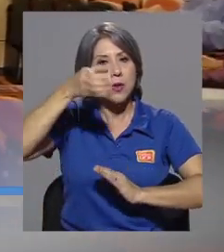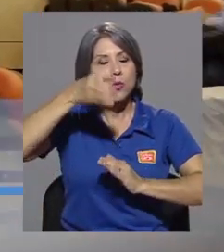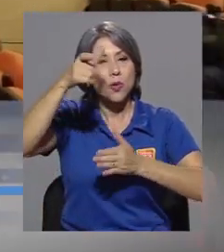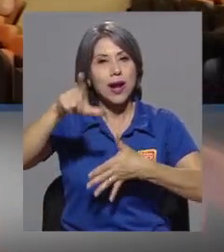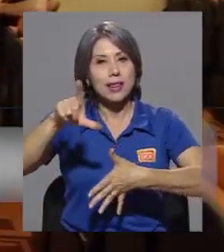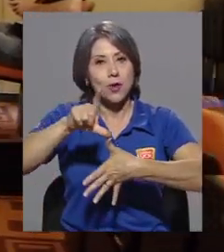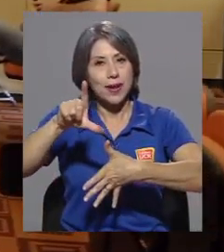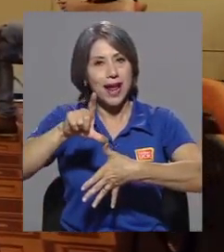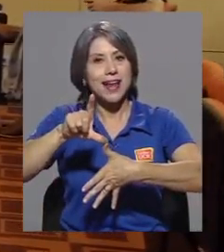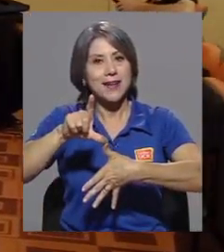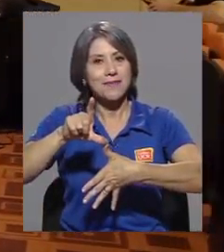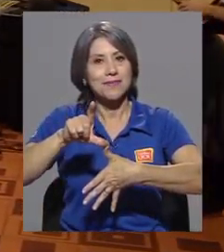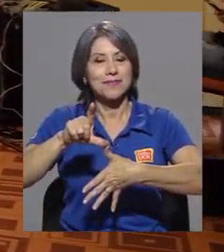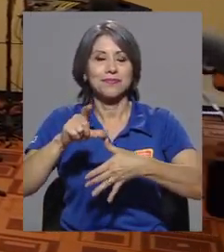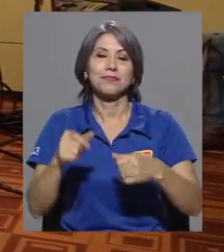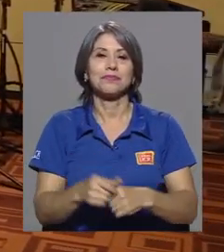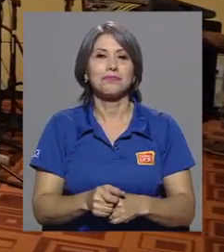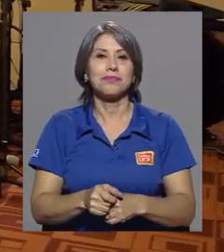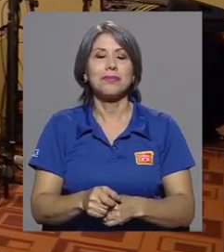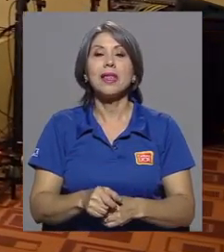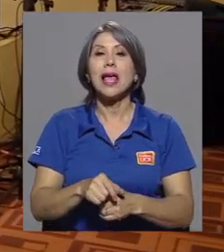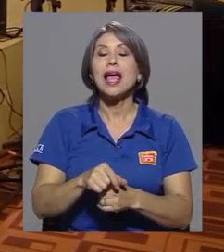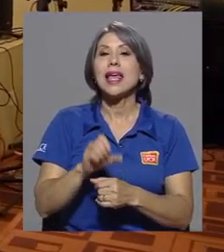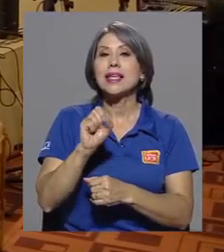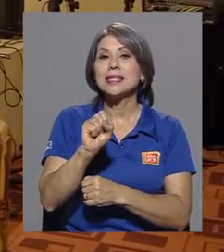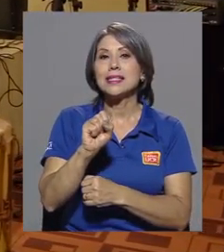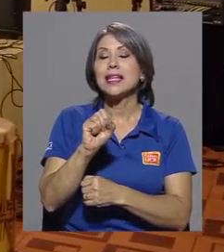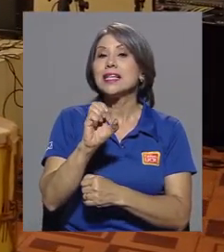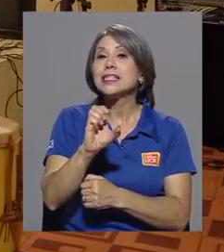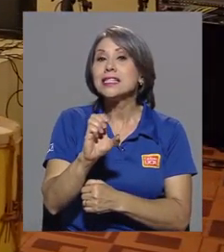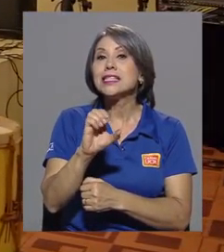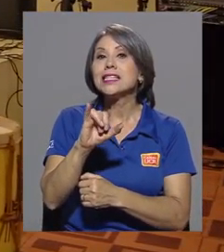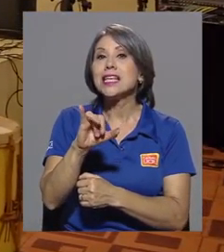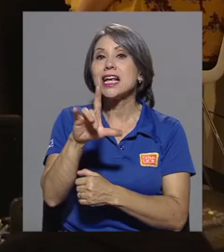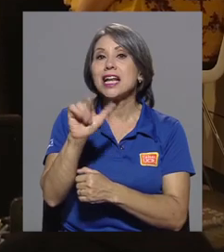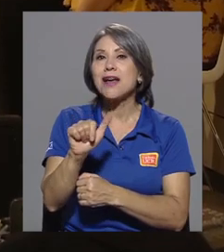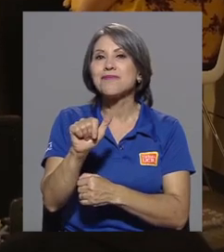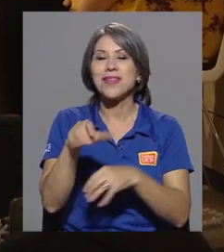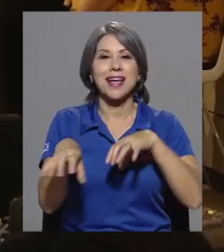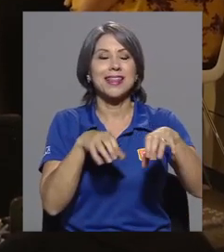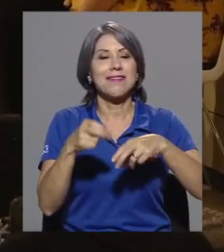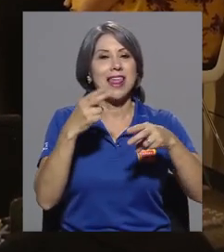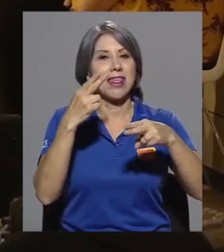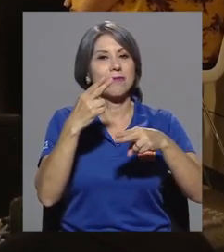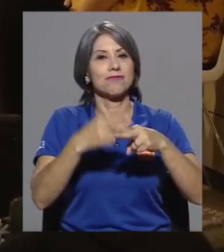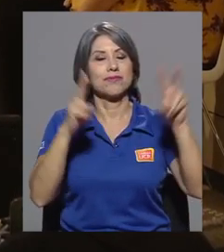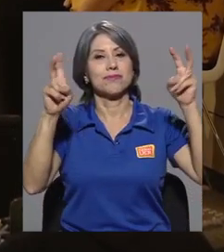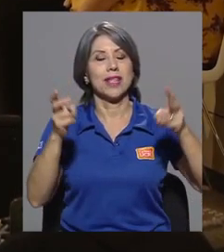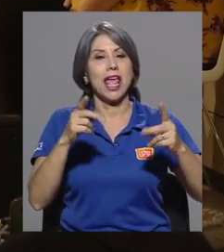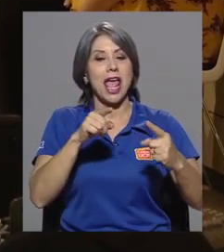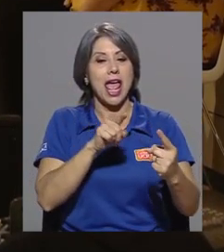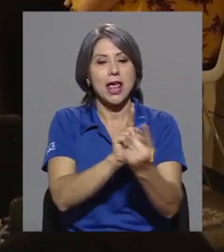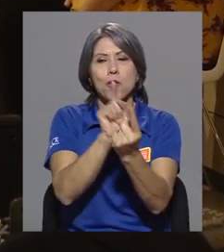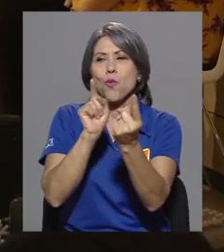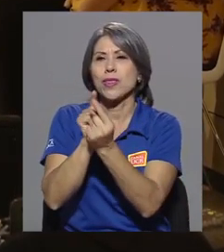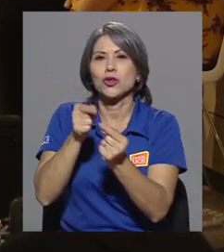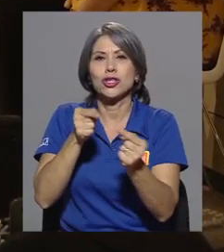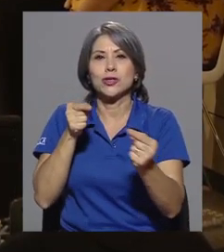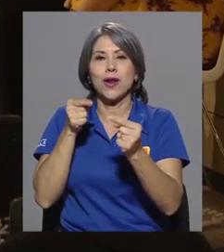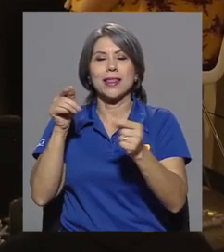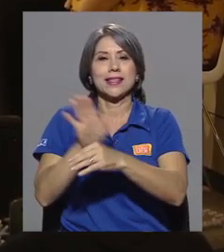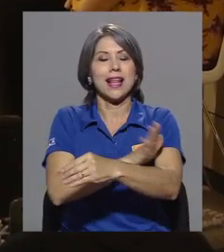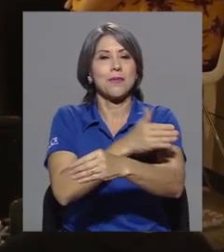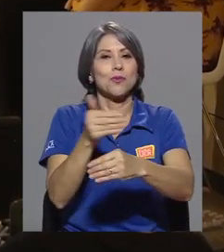Cultura Latinoamericana, CICLA, se llevó a cabo la actividad Encuentros Disonantes de las Músicas Populares, en su primera